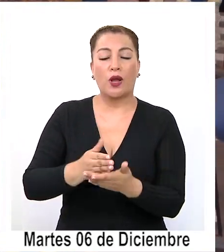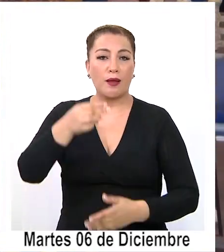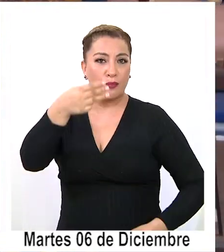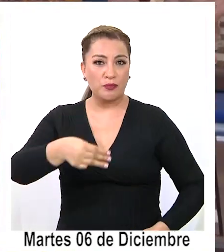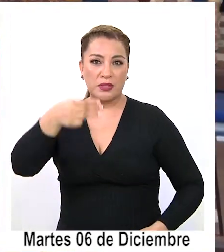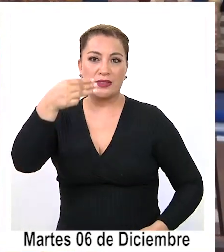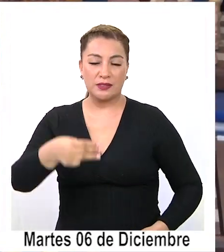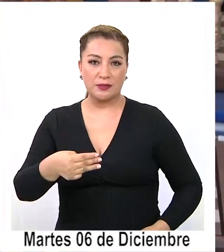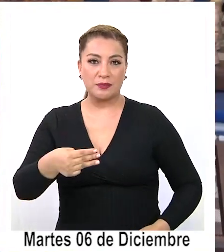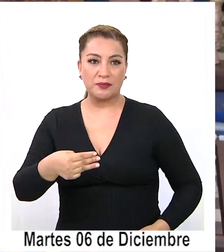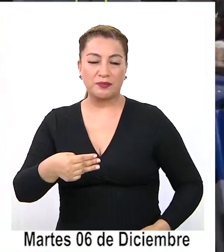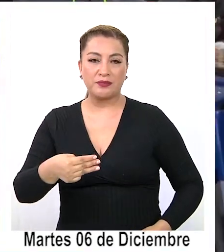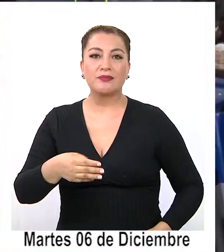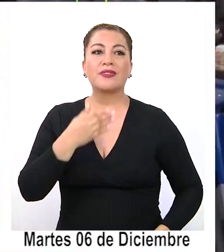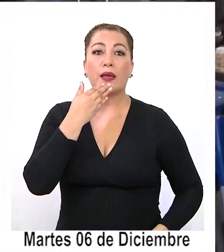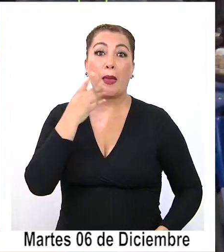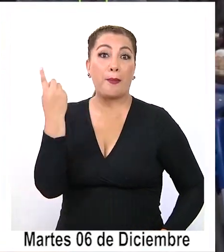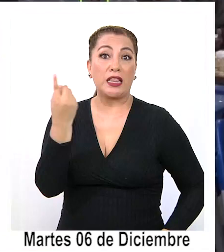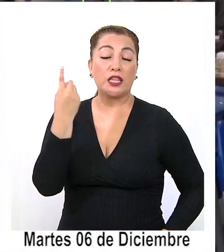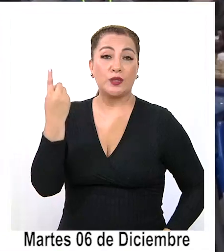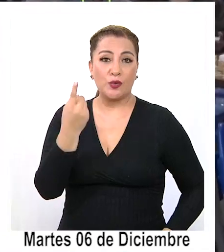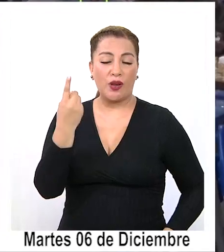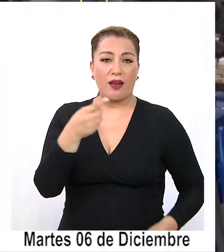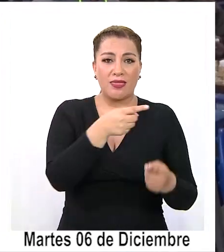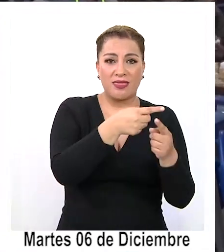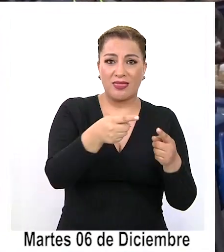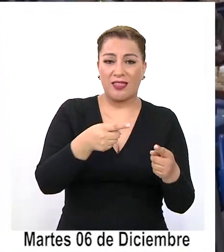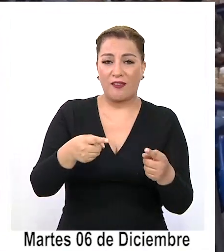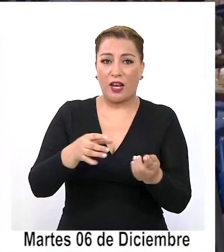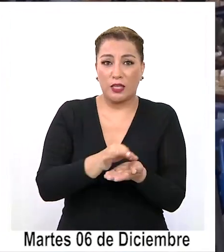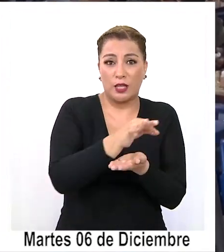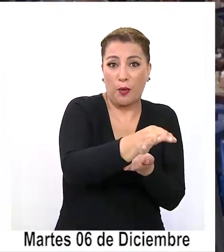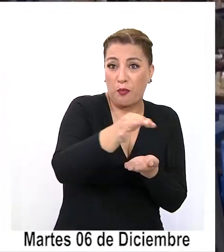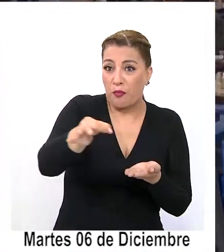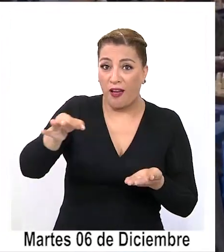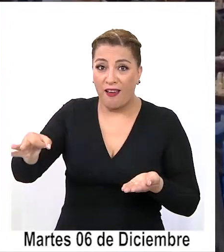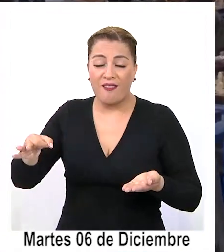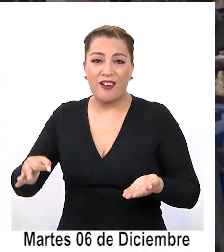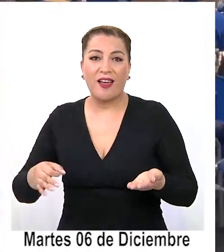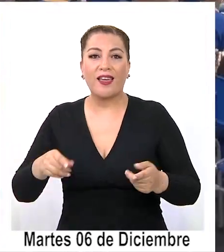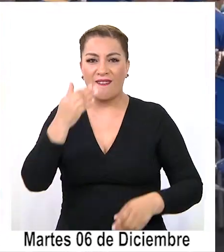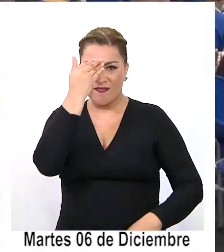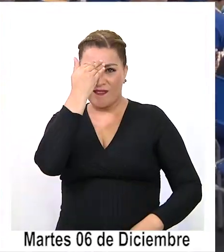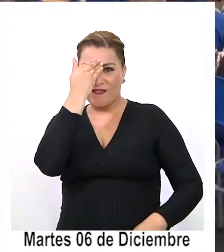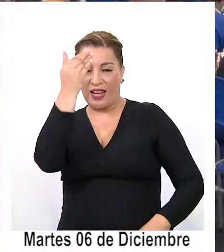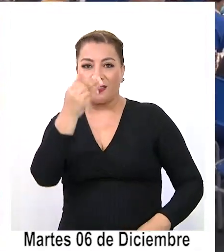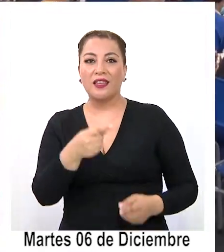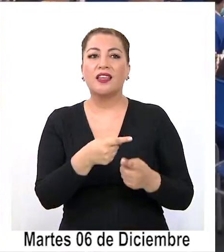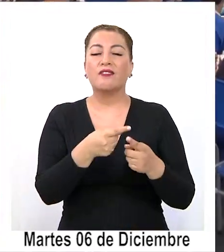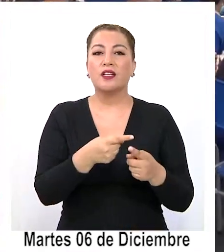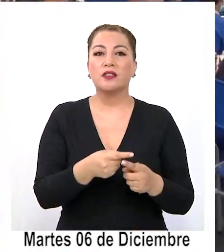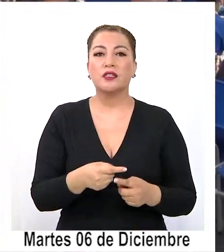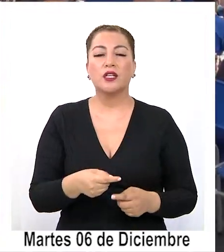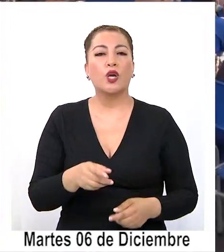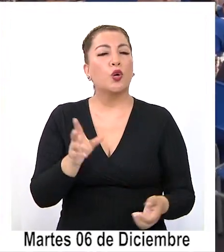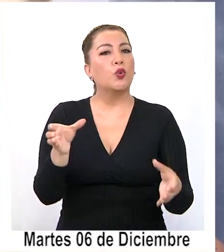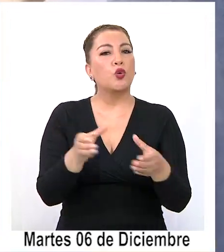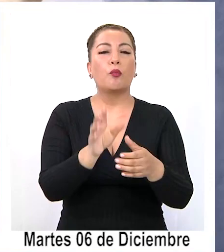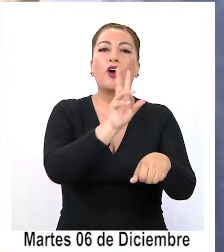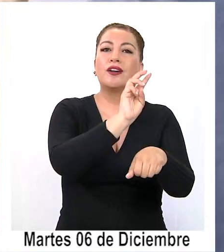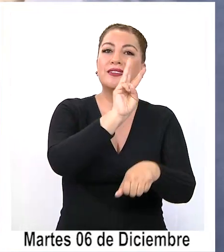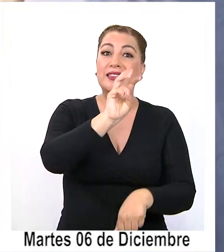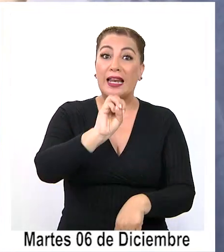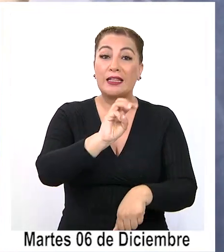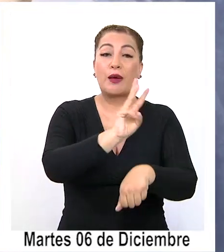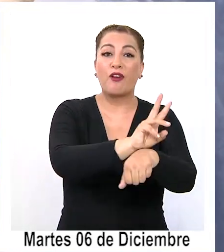municipal subvencionada y particular de distintas comunas de la región, quienes se enfrentaron a un grupo de 30 maestros en